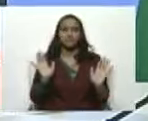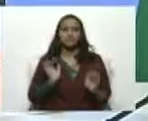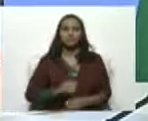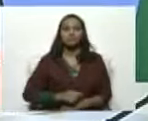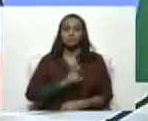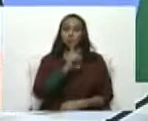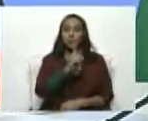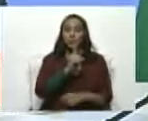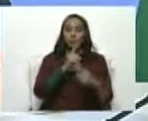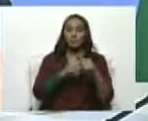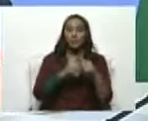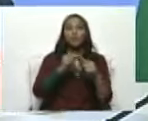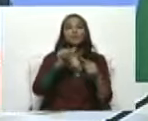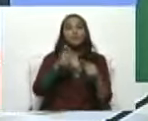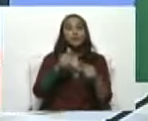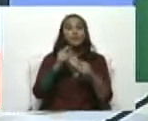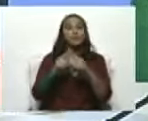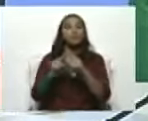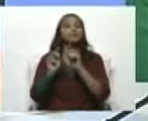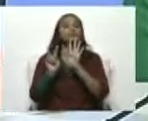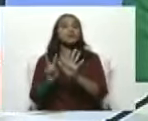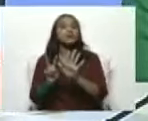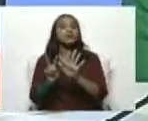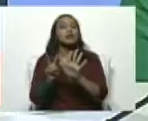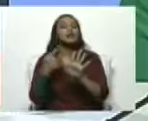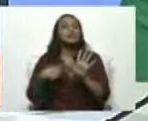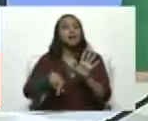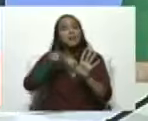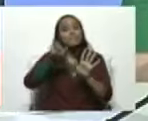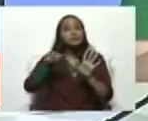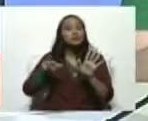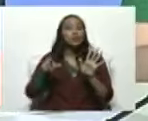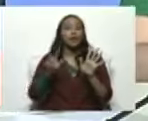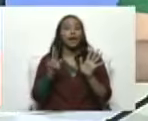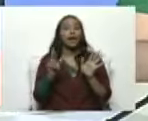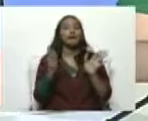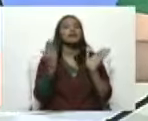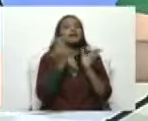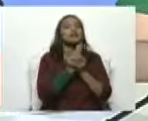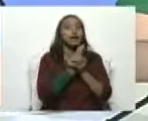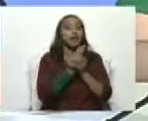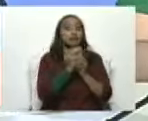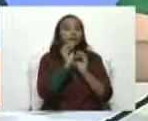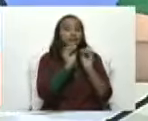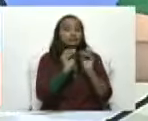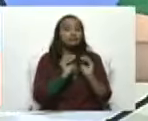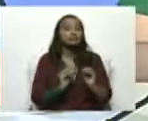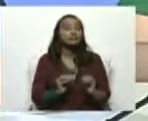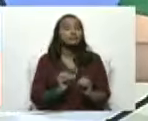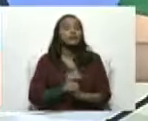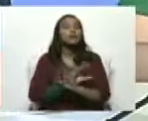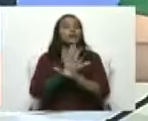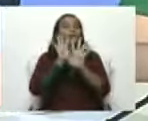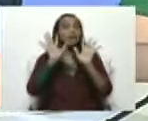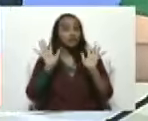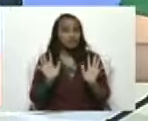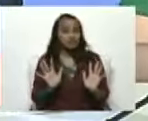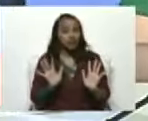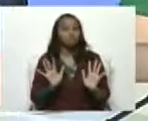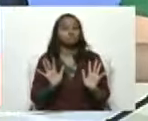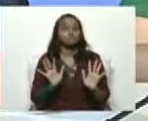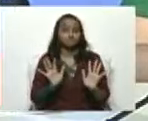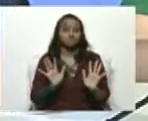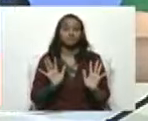por 7, hasta este momento tiene tantas personas registradas. Con claridad y con